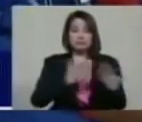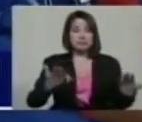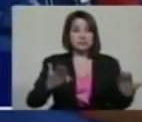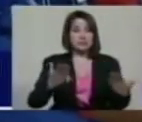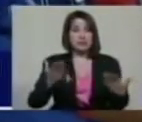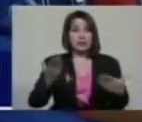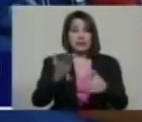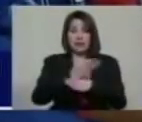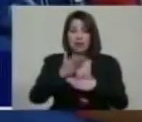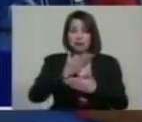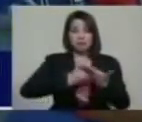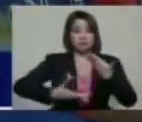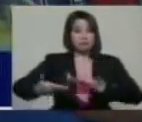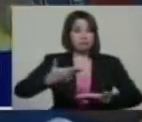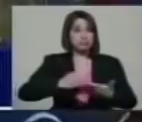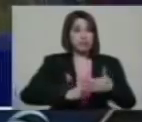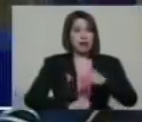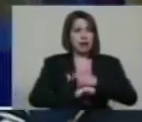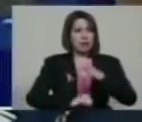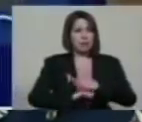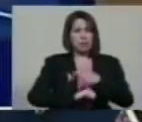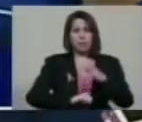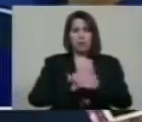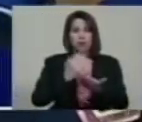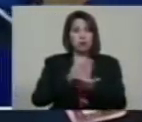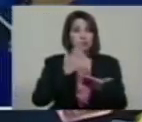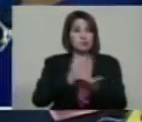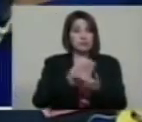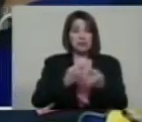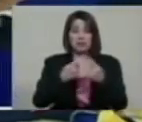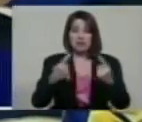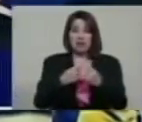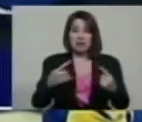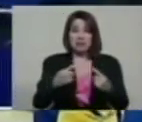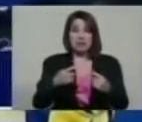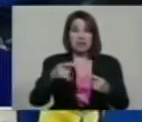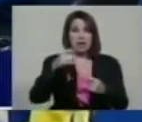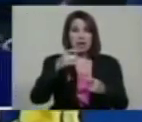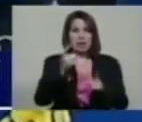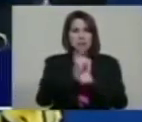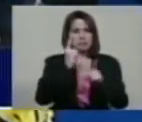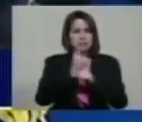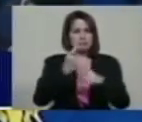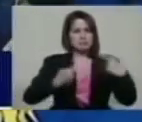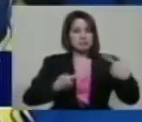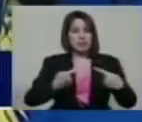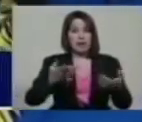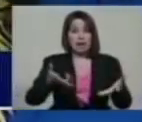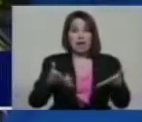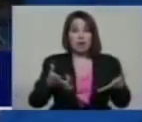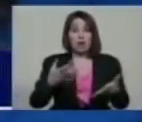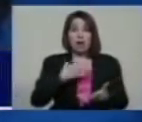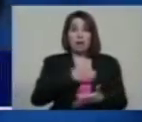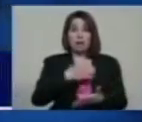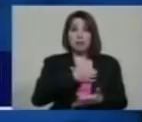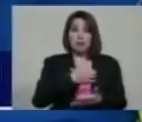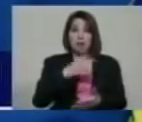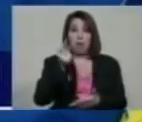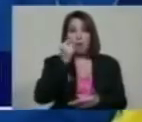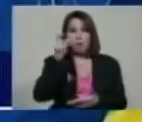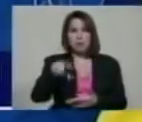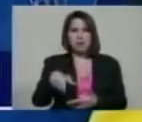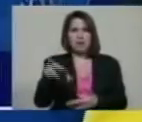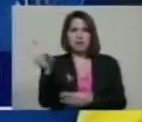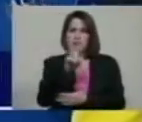De América, varios atletas de distintos países conformaron un equipo. Y ese equipo de América ganó la medalla de oro y Carlito estaba en ese